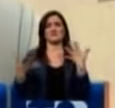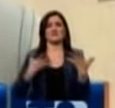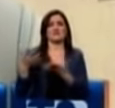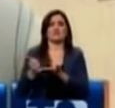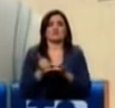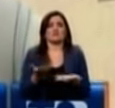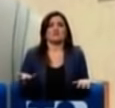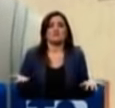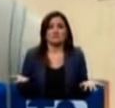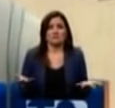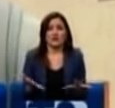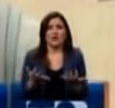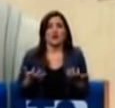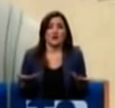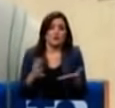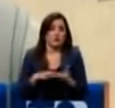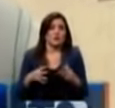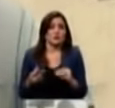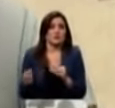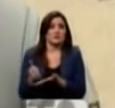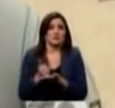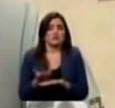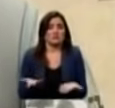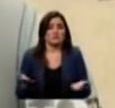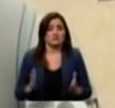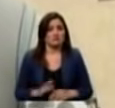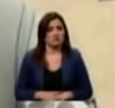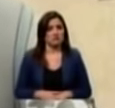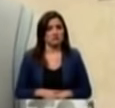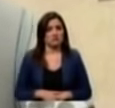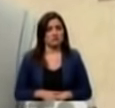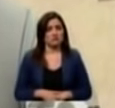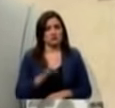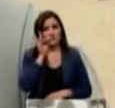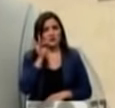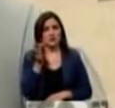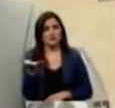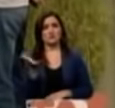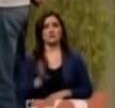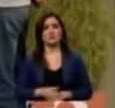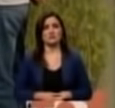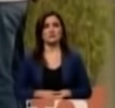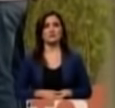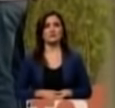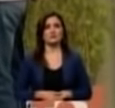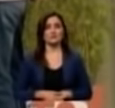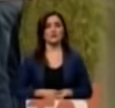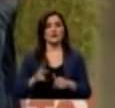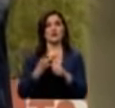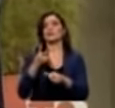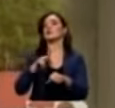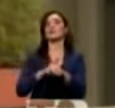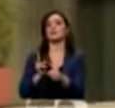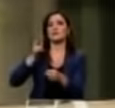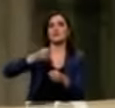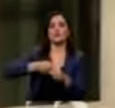entonces nosotros a ver, queremos saber alguna solución que nos puedan dar y a ver si ya podemos dar este examen. Esta es la segunda ocasión